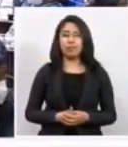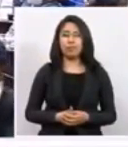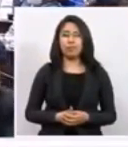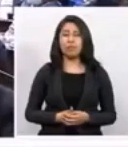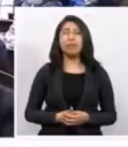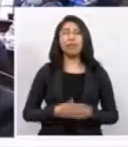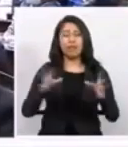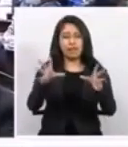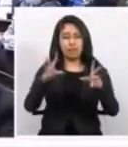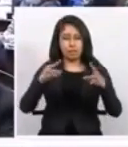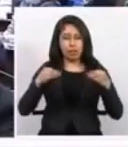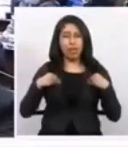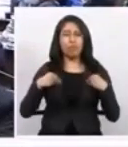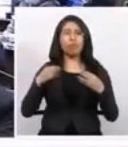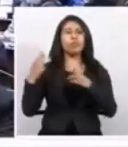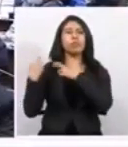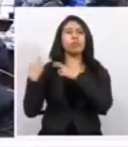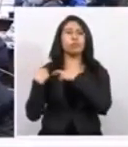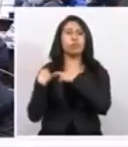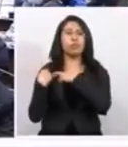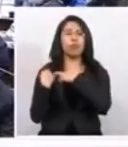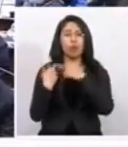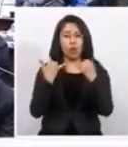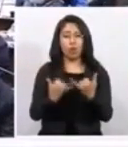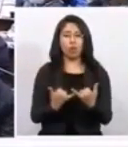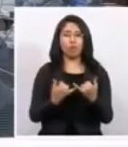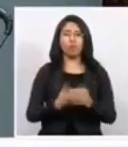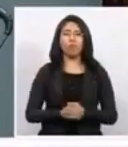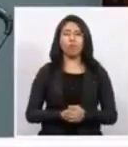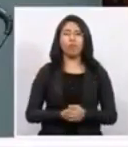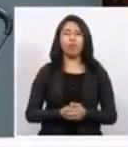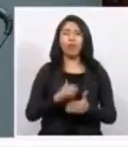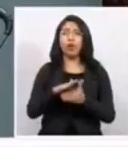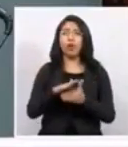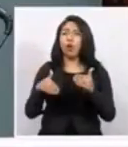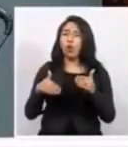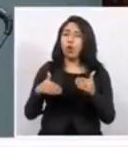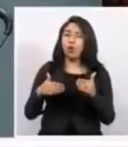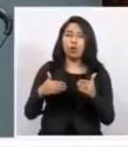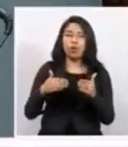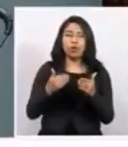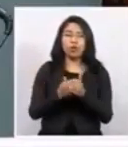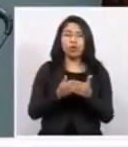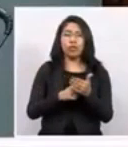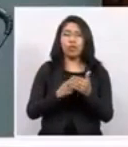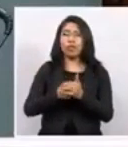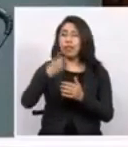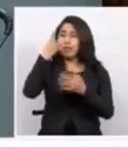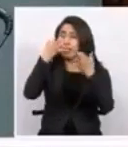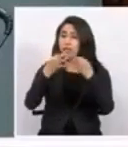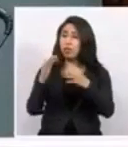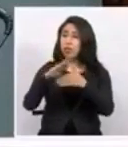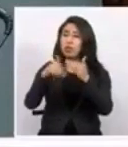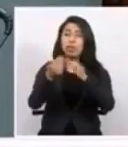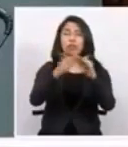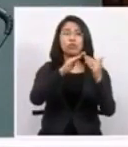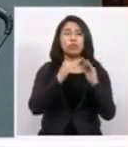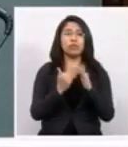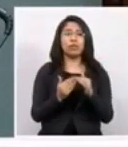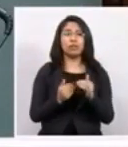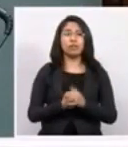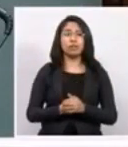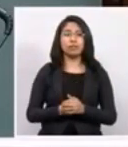Asumimos con fuerza, hoy más que nunca, los principios de la autodeterminación de los pueblos, la no